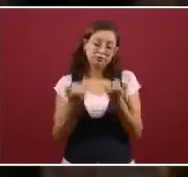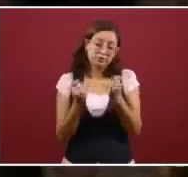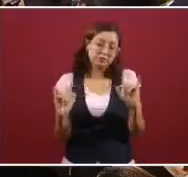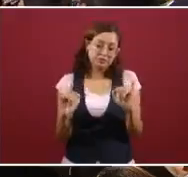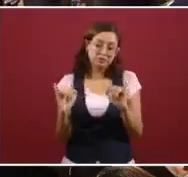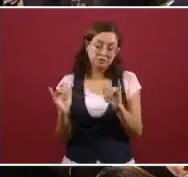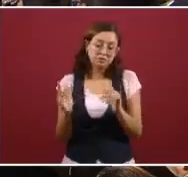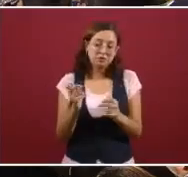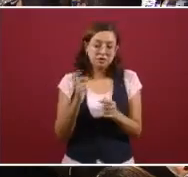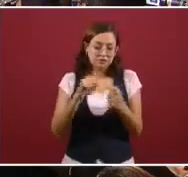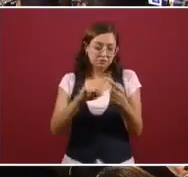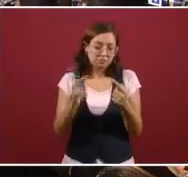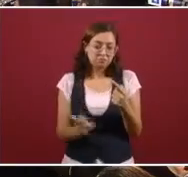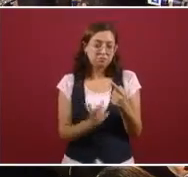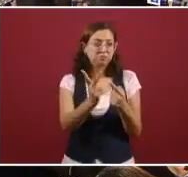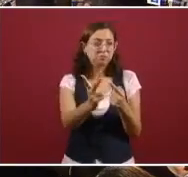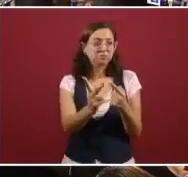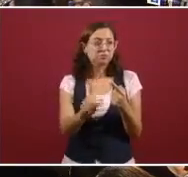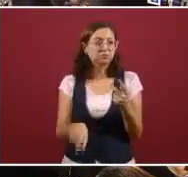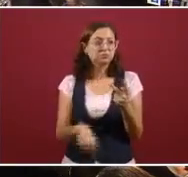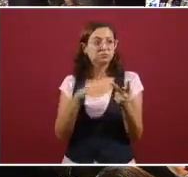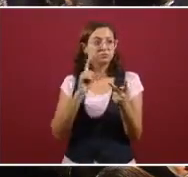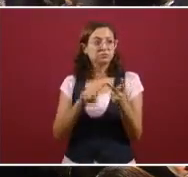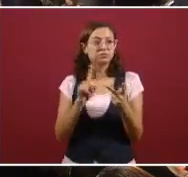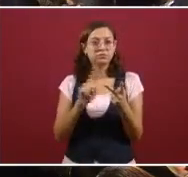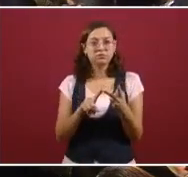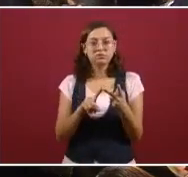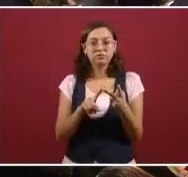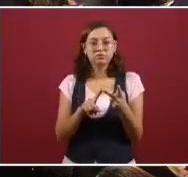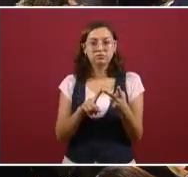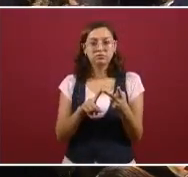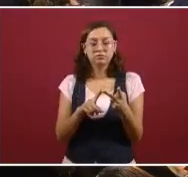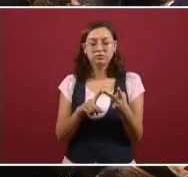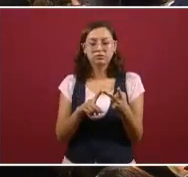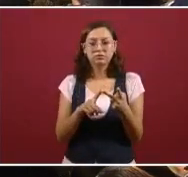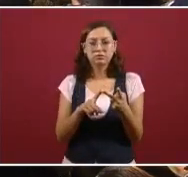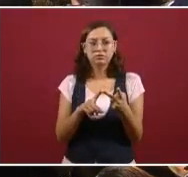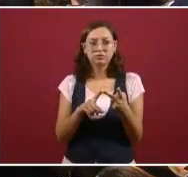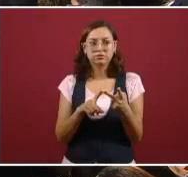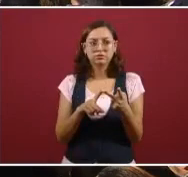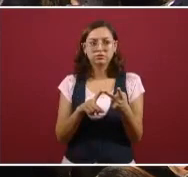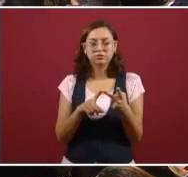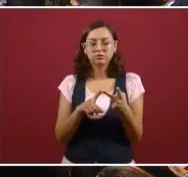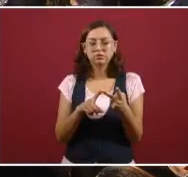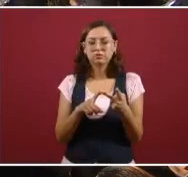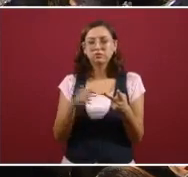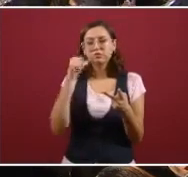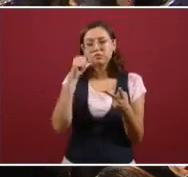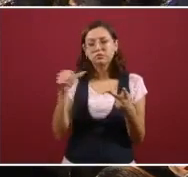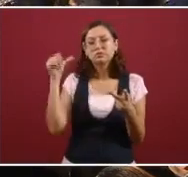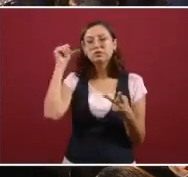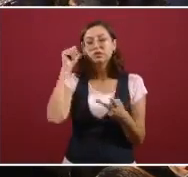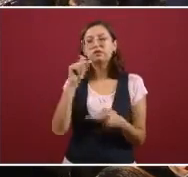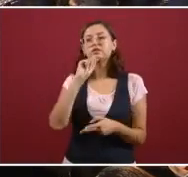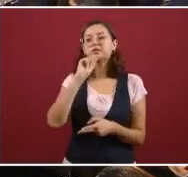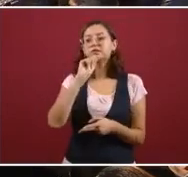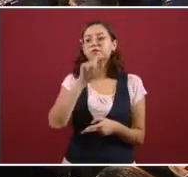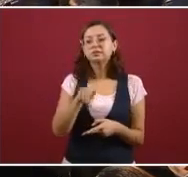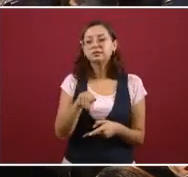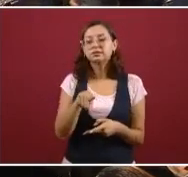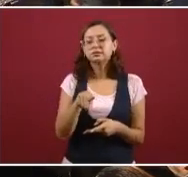sería la primera pregunta. La segunda, señor presidente, ayer también se hablaba de que estábamos en